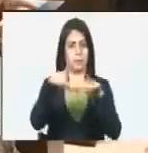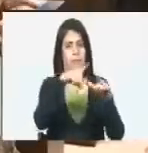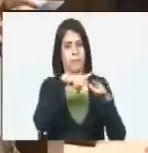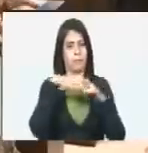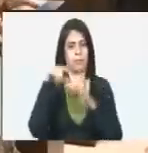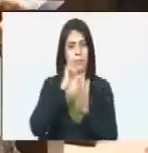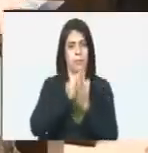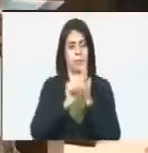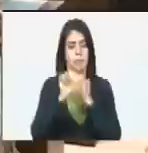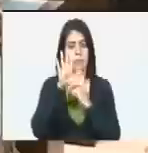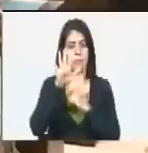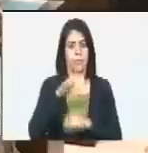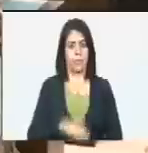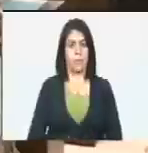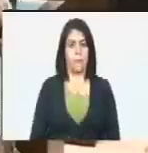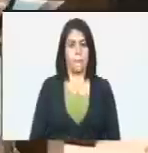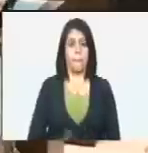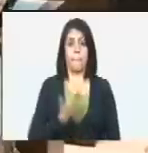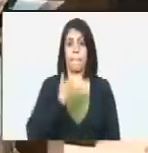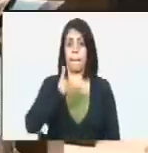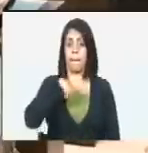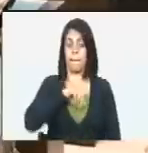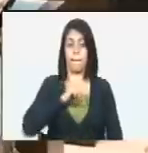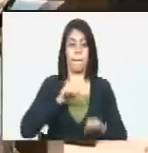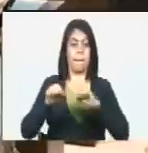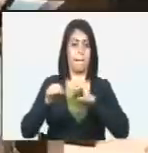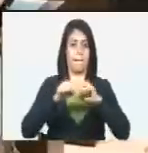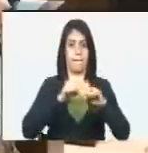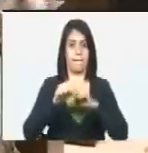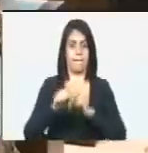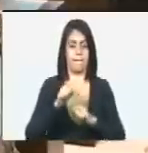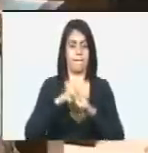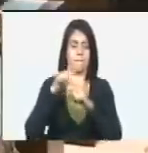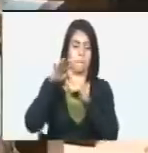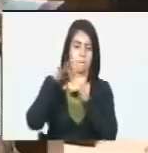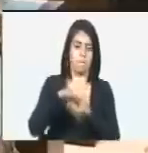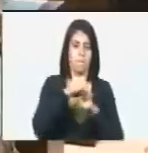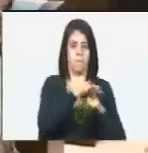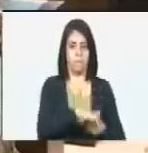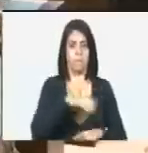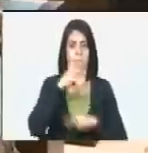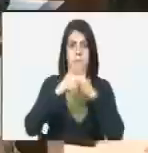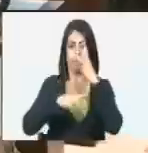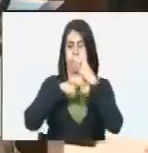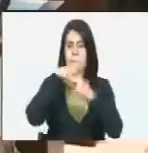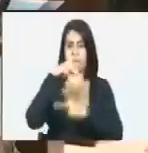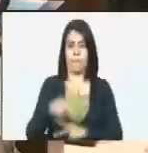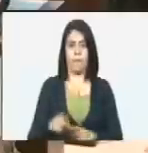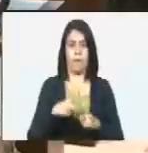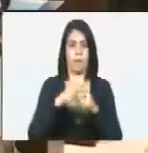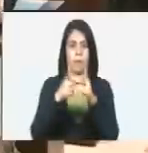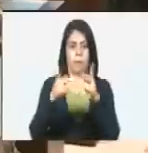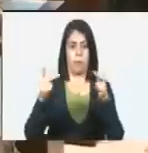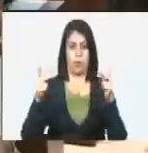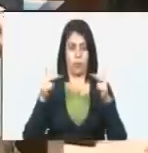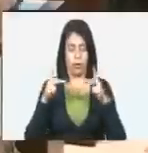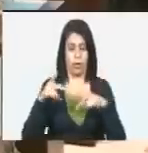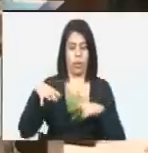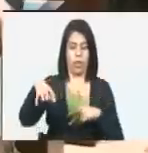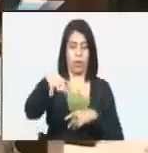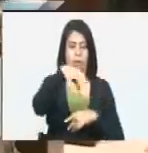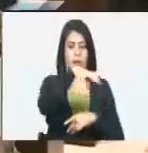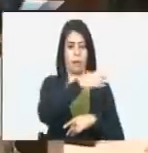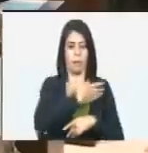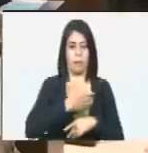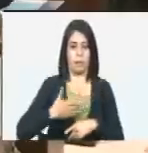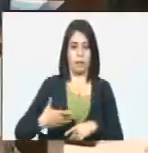5. Nosotros vamos a coadyuvar las políticas públicas de Estado del